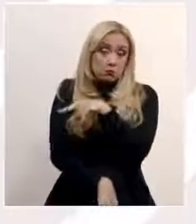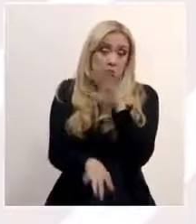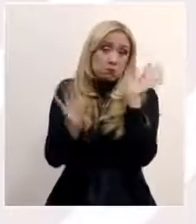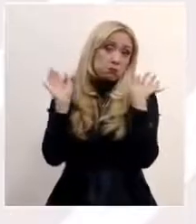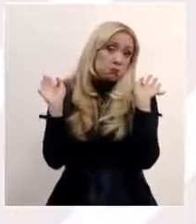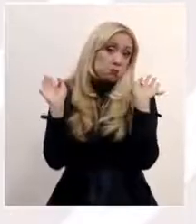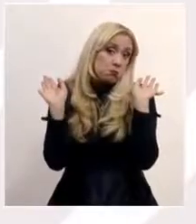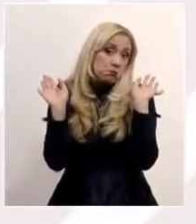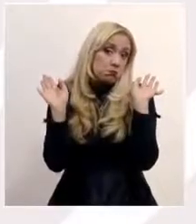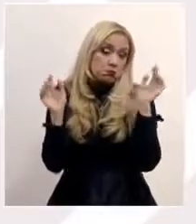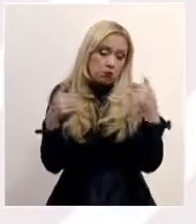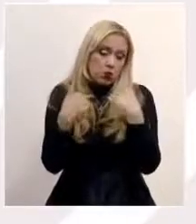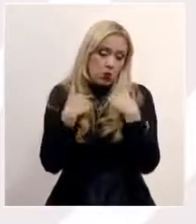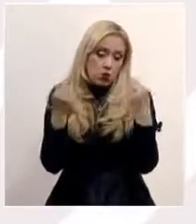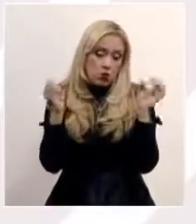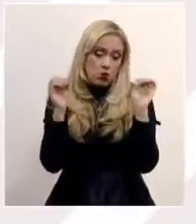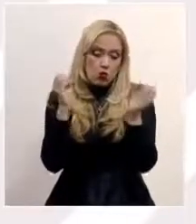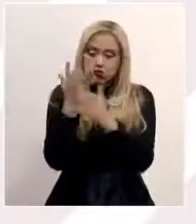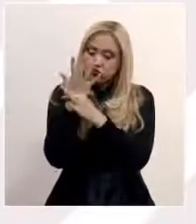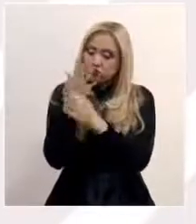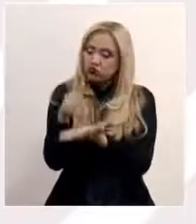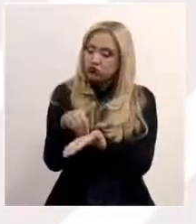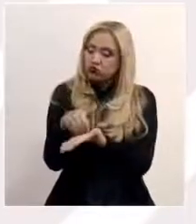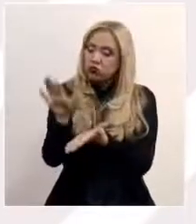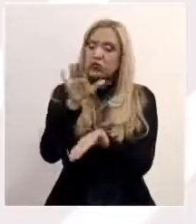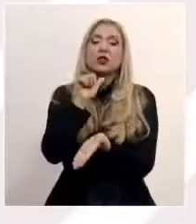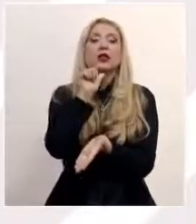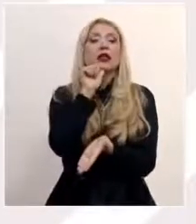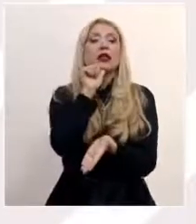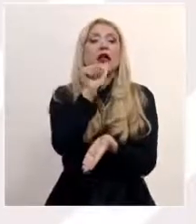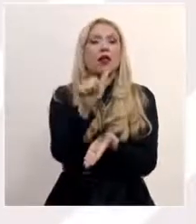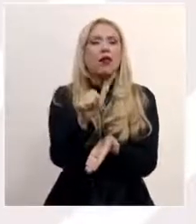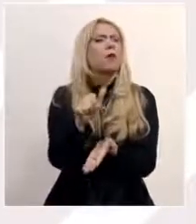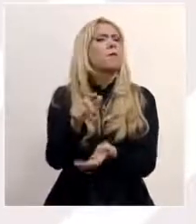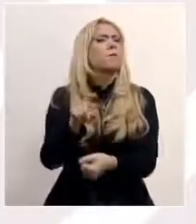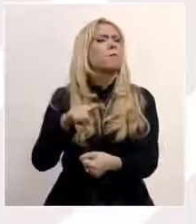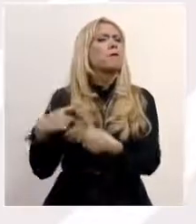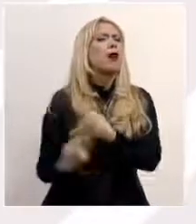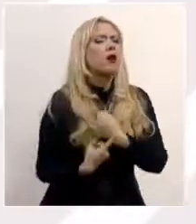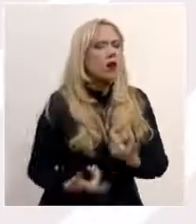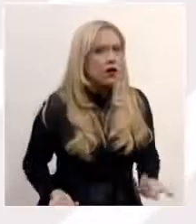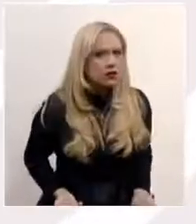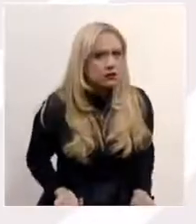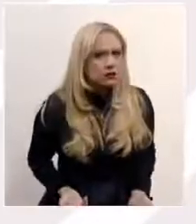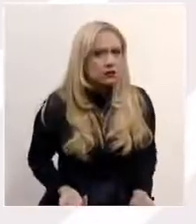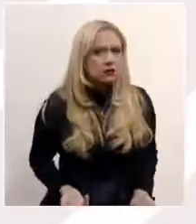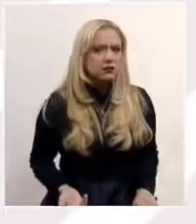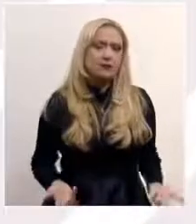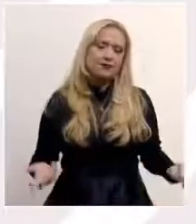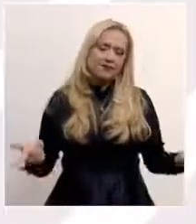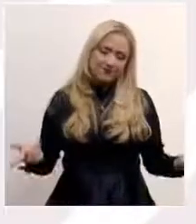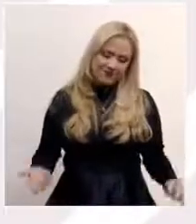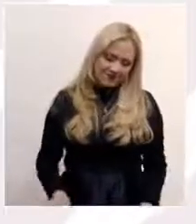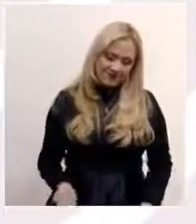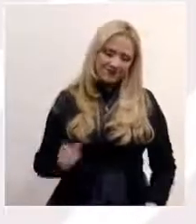Pero ¿qué pasa ahí? O sea, un poco el tema del criterio, de la presunción, Alfonso. Sí,